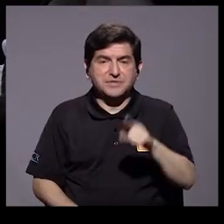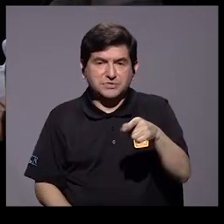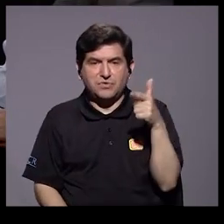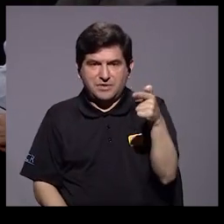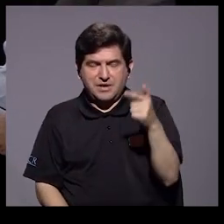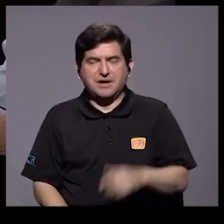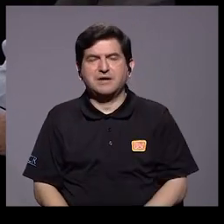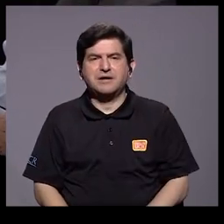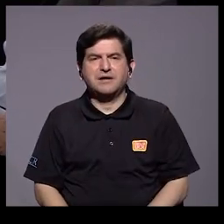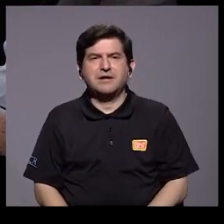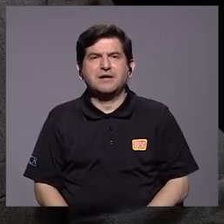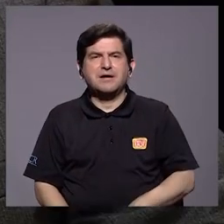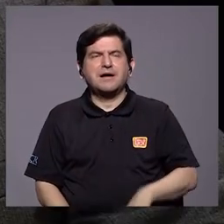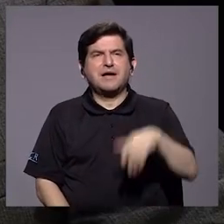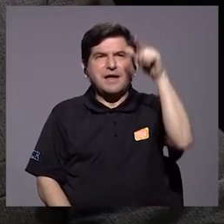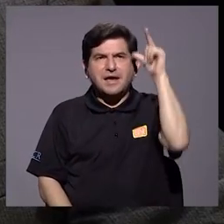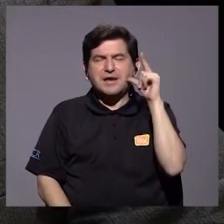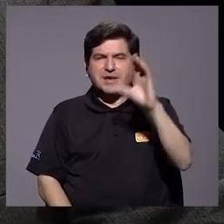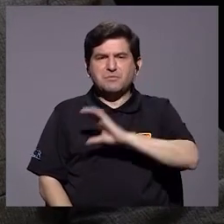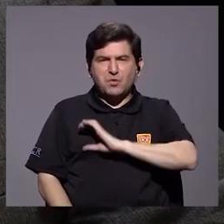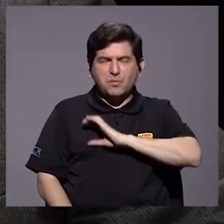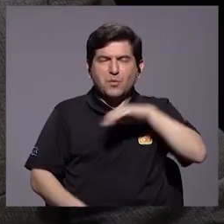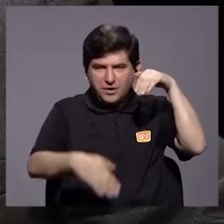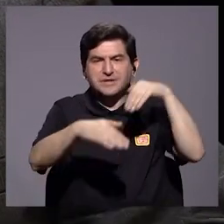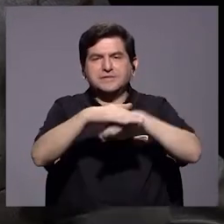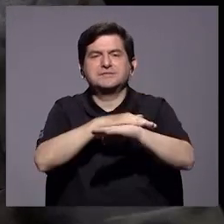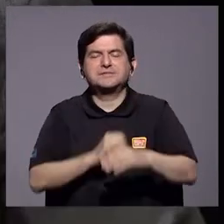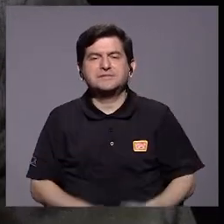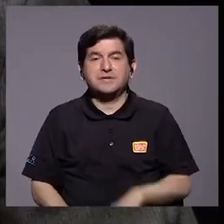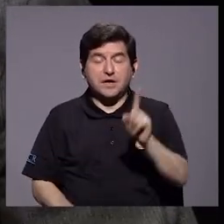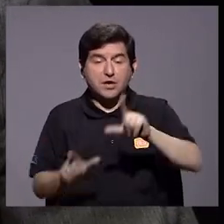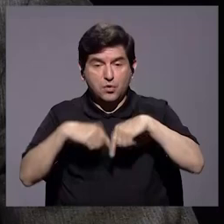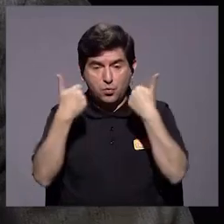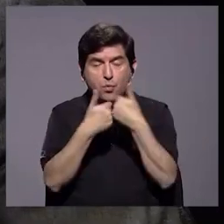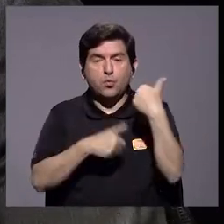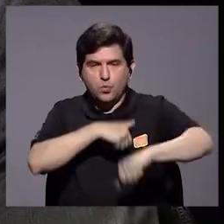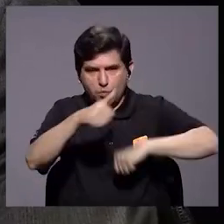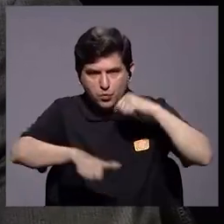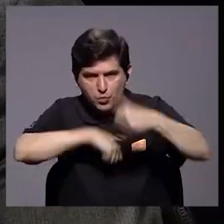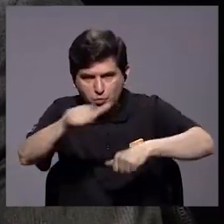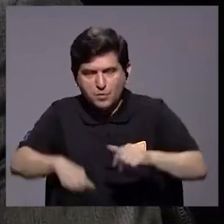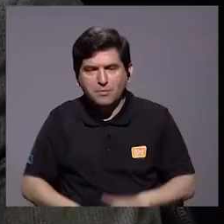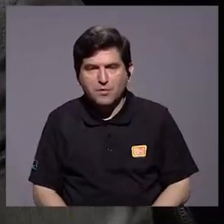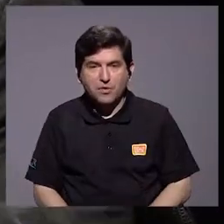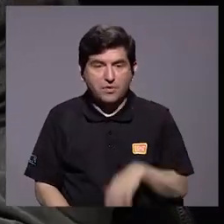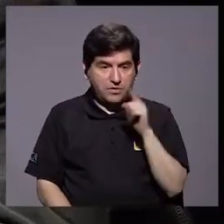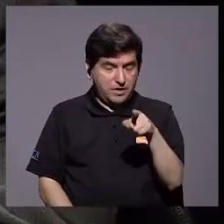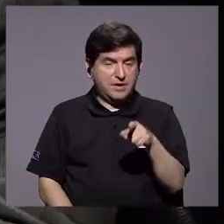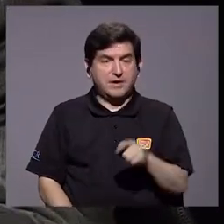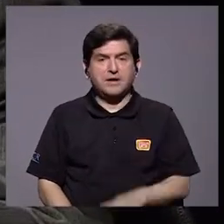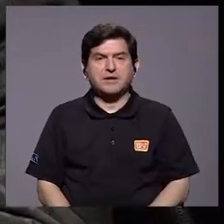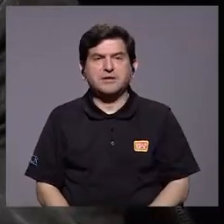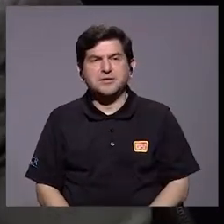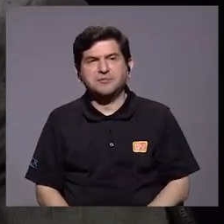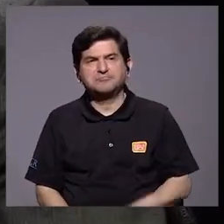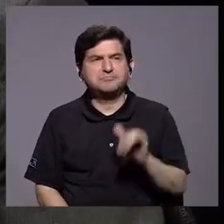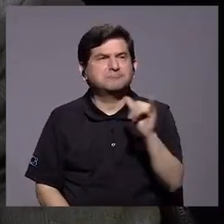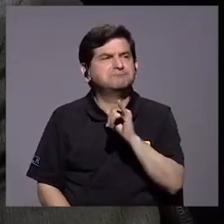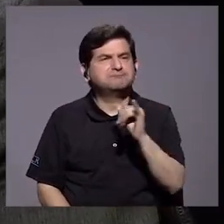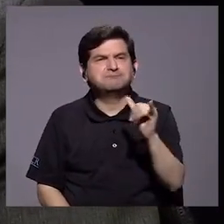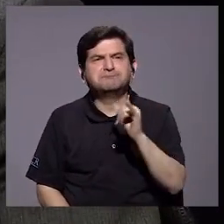una intervención de la policía porque supuestamente uno de los grupos en disputa iba a tomar algo así como una